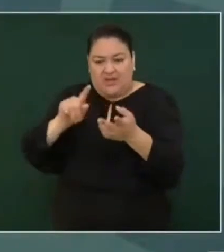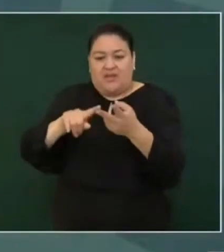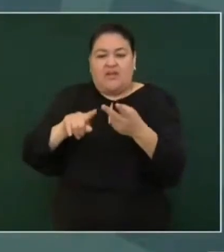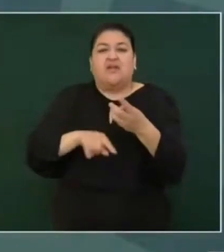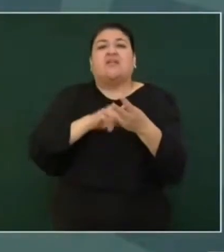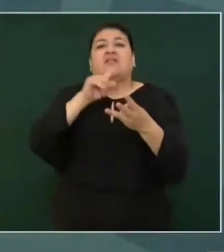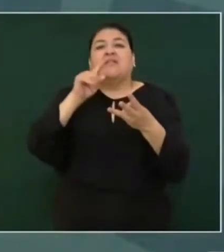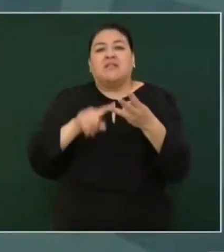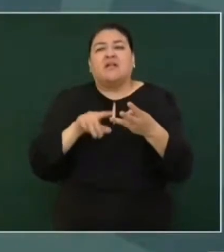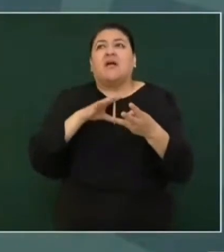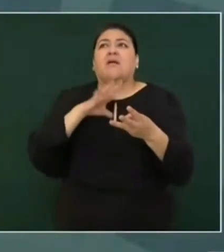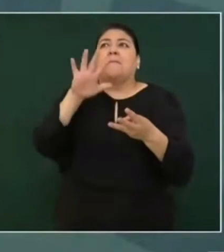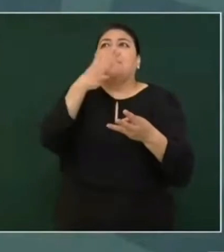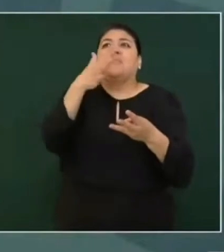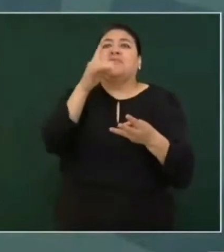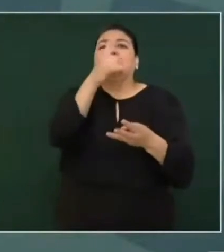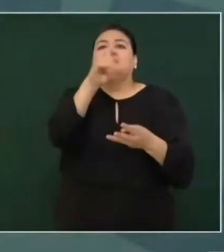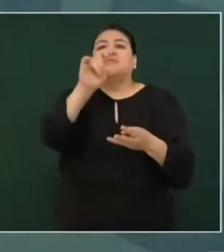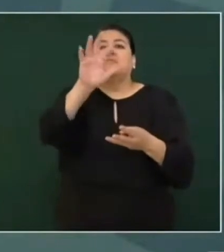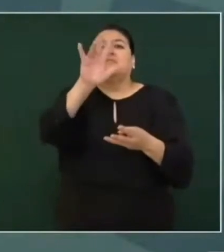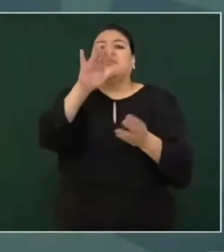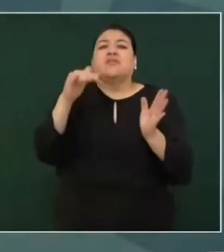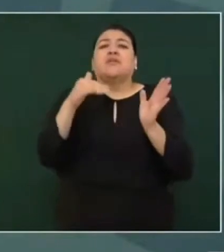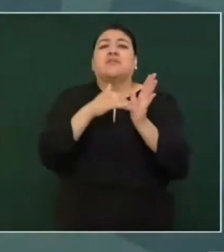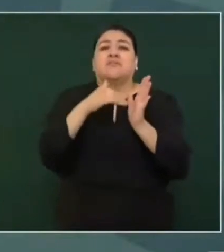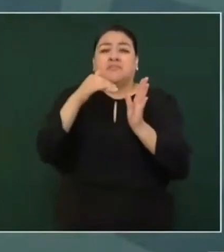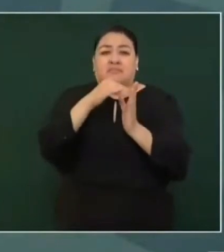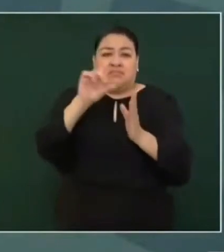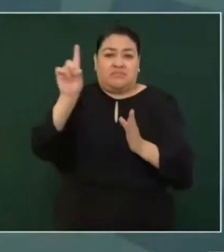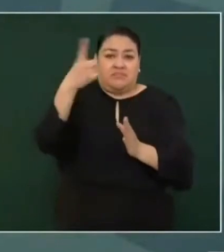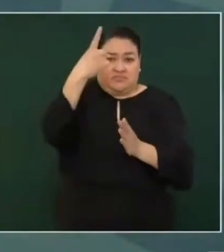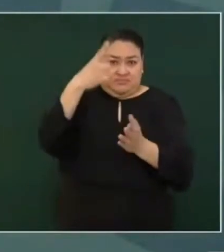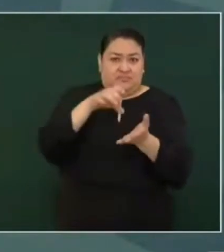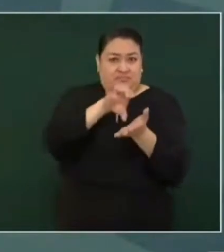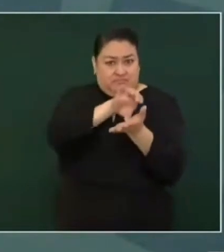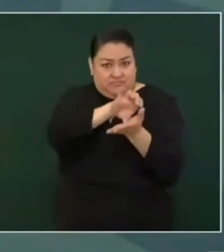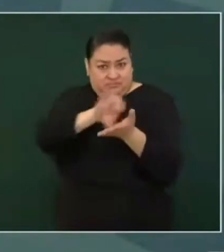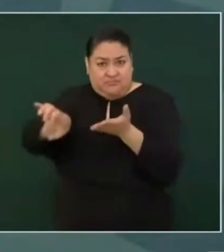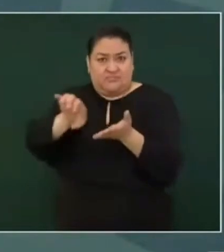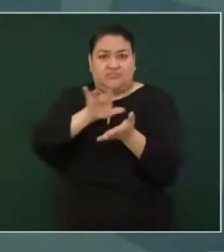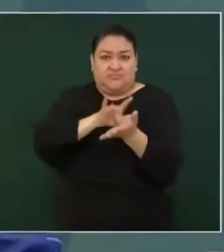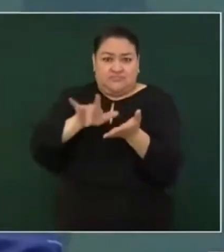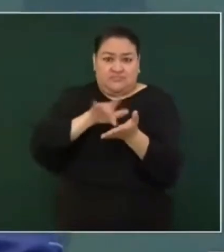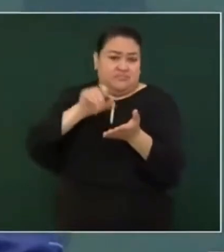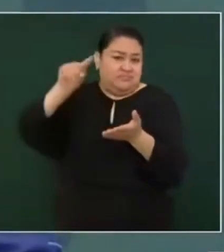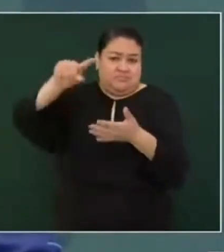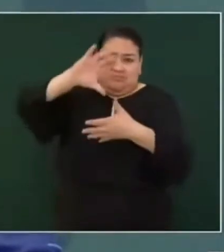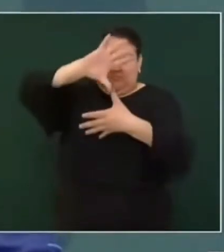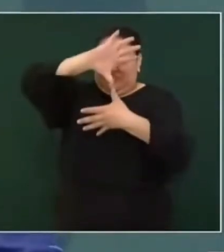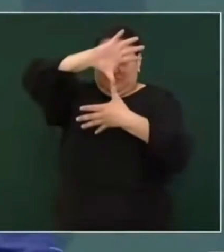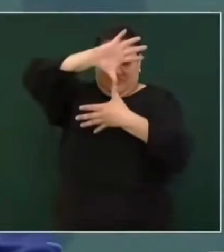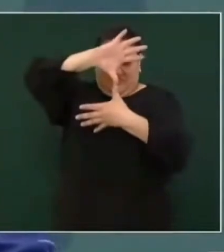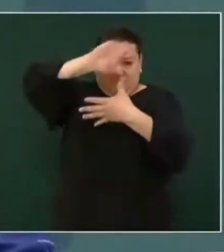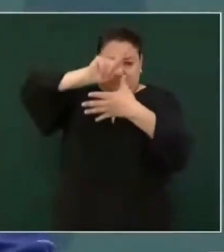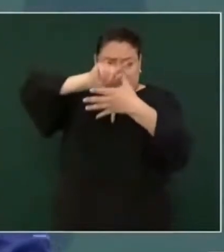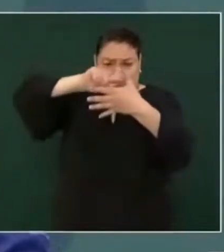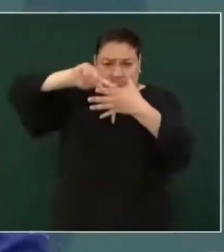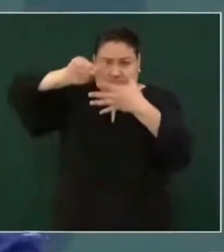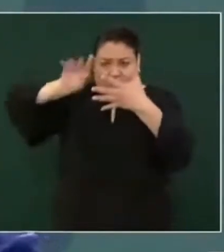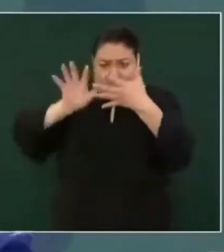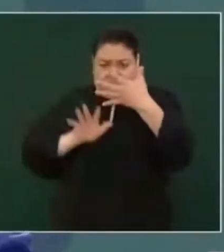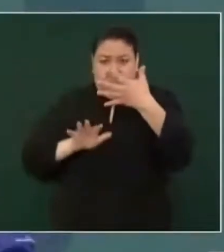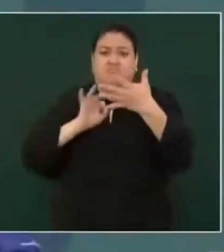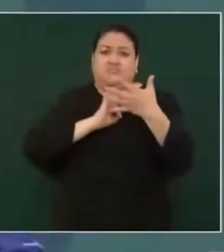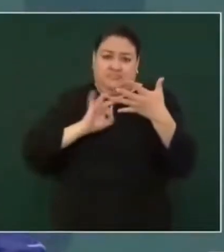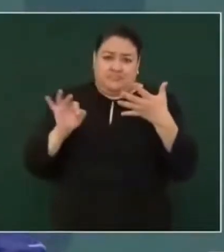invirtiendo alrededor de 150 millones de dólares en apoyo a nuestros hermanos centroamericanos y del Caribe, porque